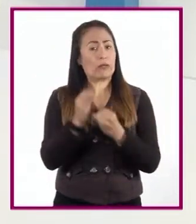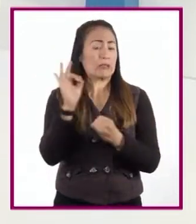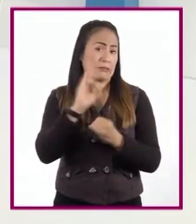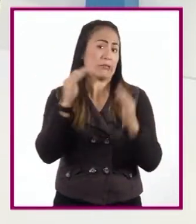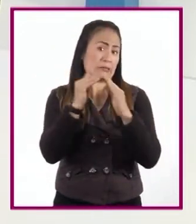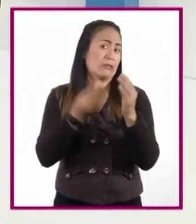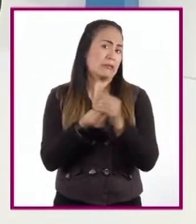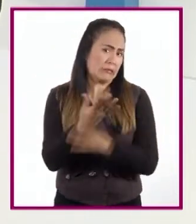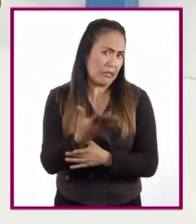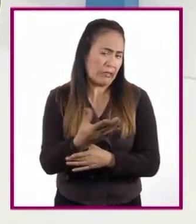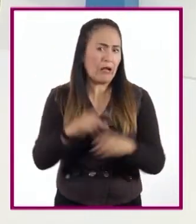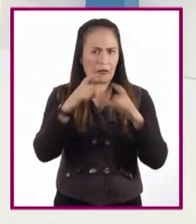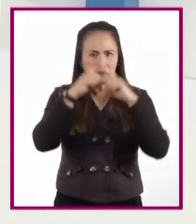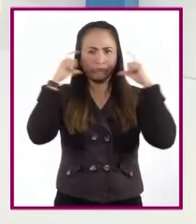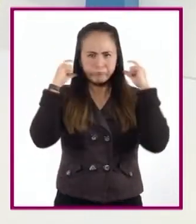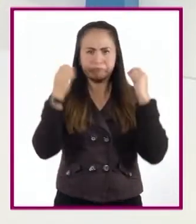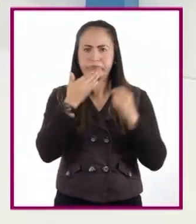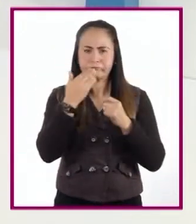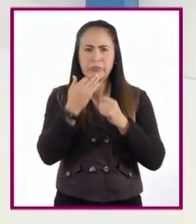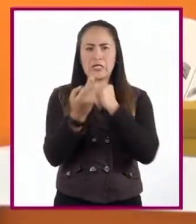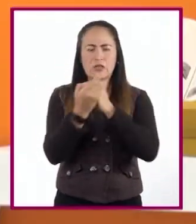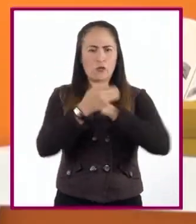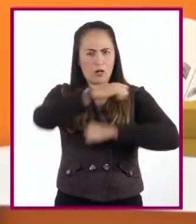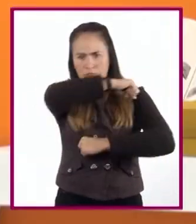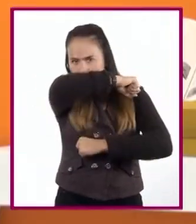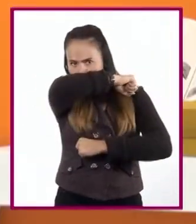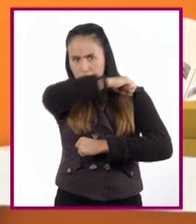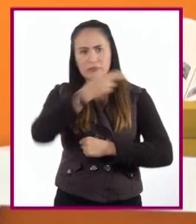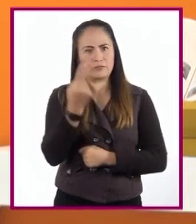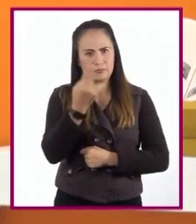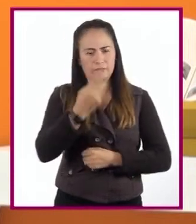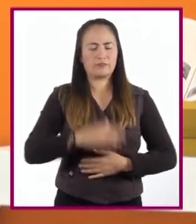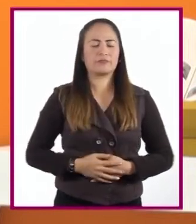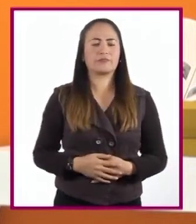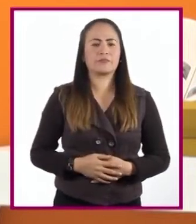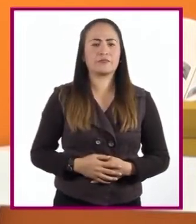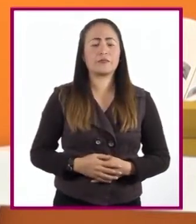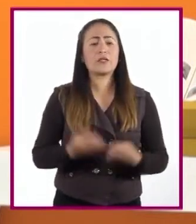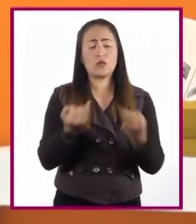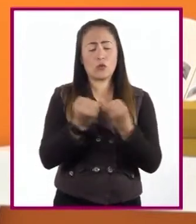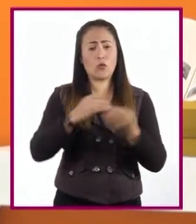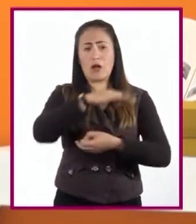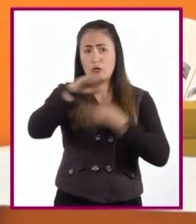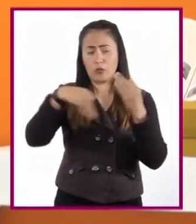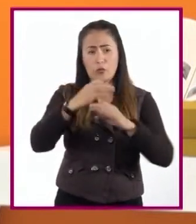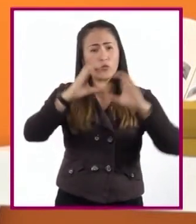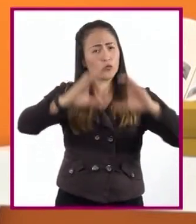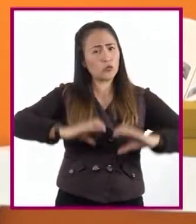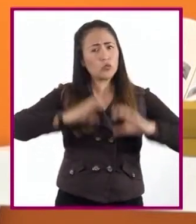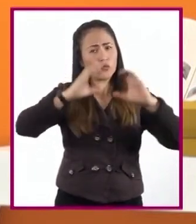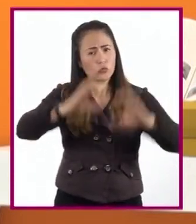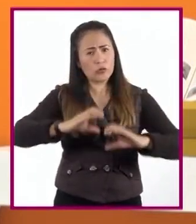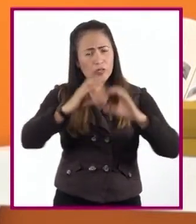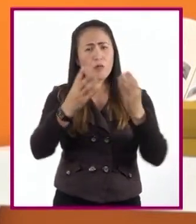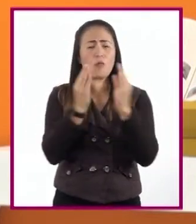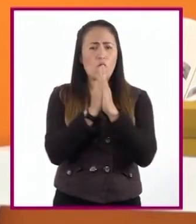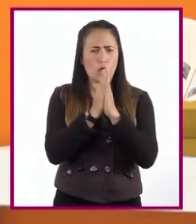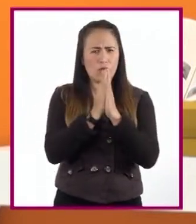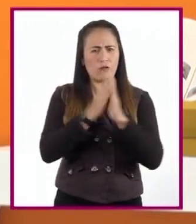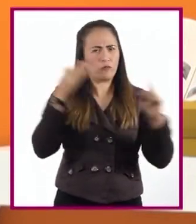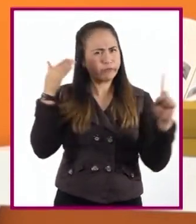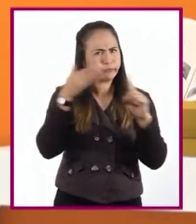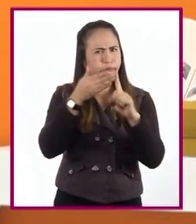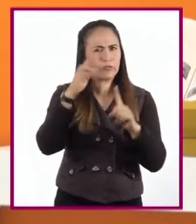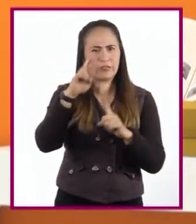y realizar el estornudo de etiqueta. Y mientras nos cuidamos entre todos, les invitamos a unirse al reto de aprender